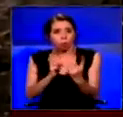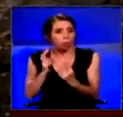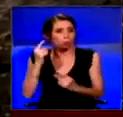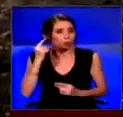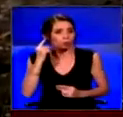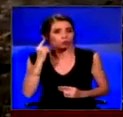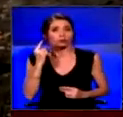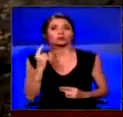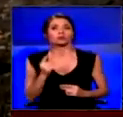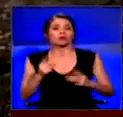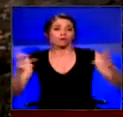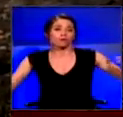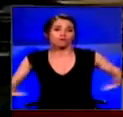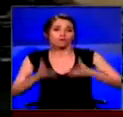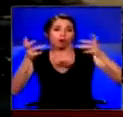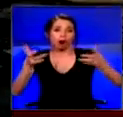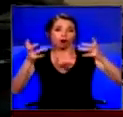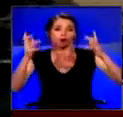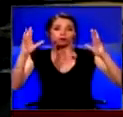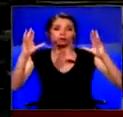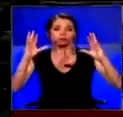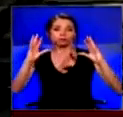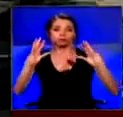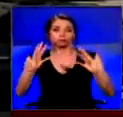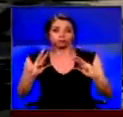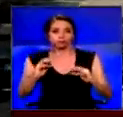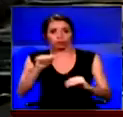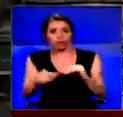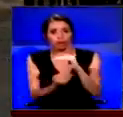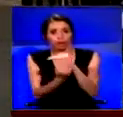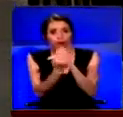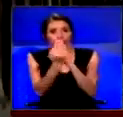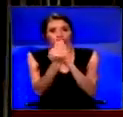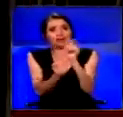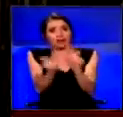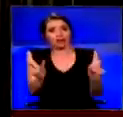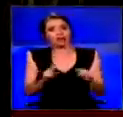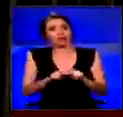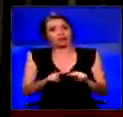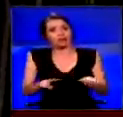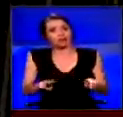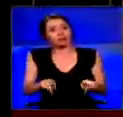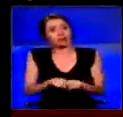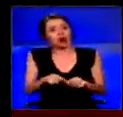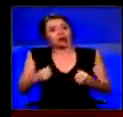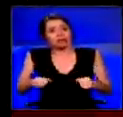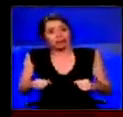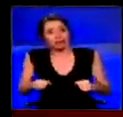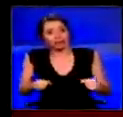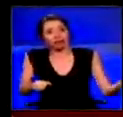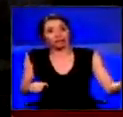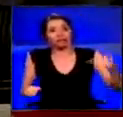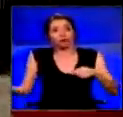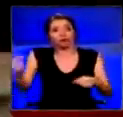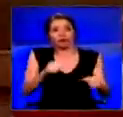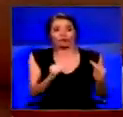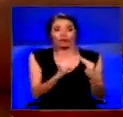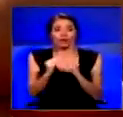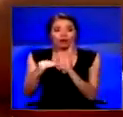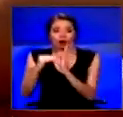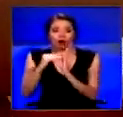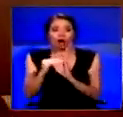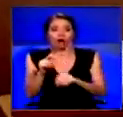La intensidad de las llamas disminuyó. En horas de la mañana, más tranquilos pero aún nerviosos, regresaban a sus hogares. Y vivimos momentos